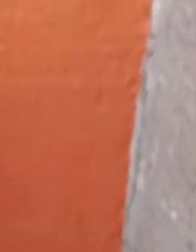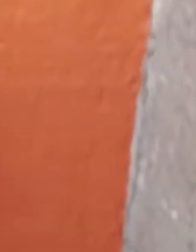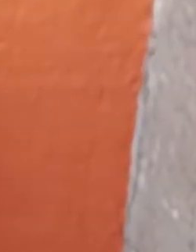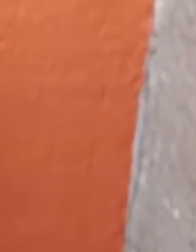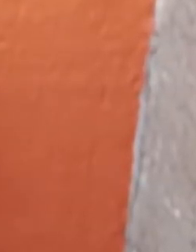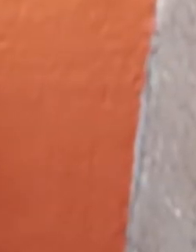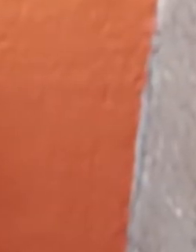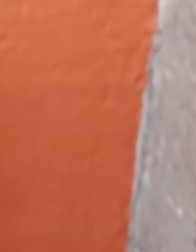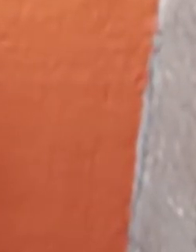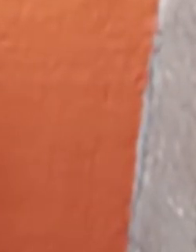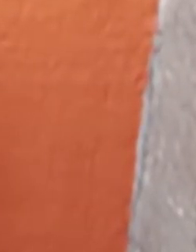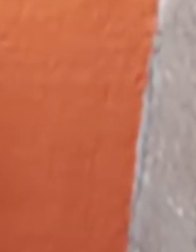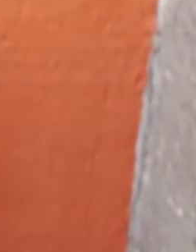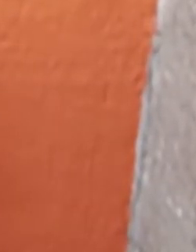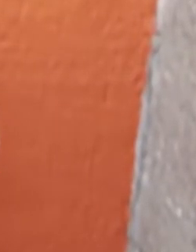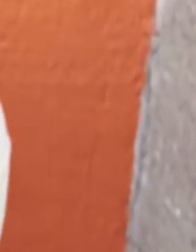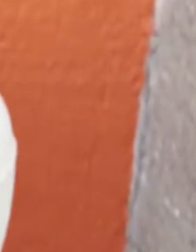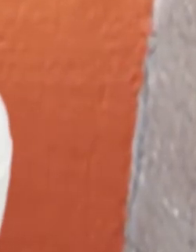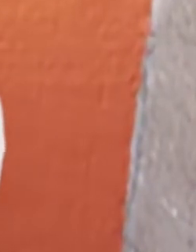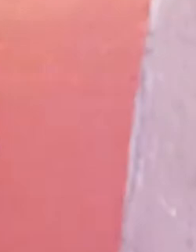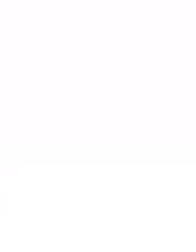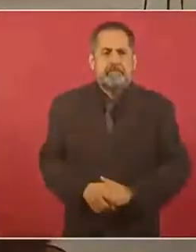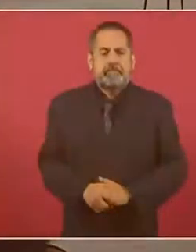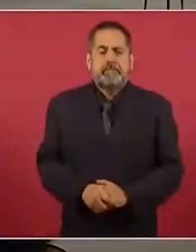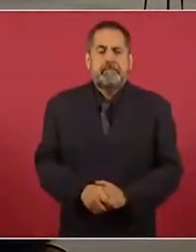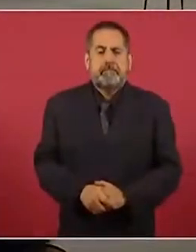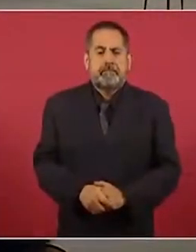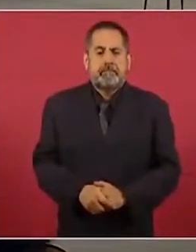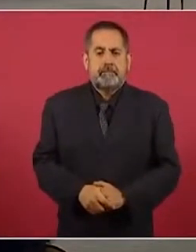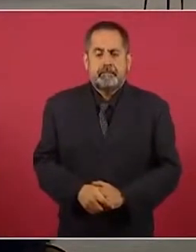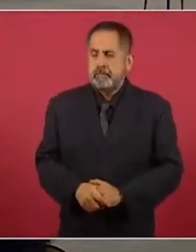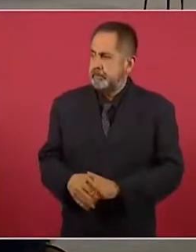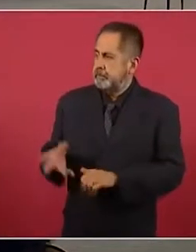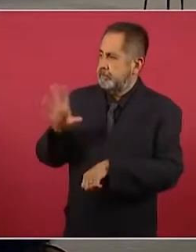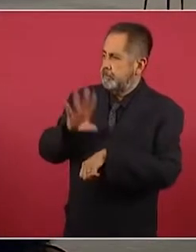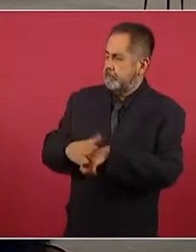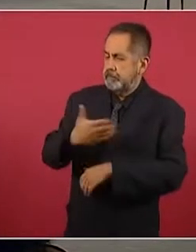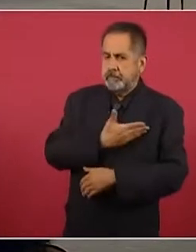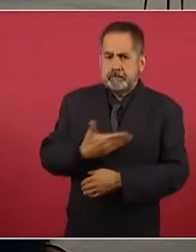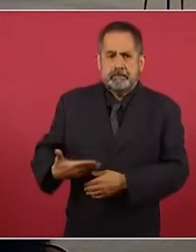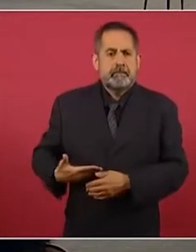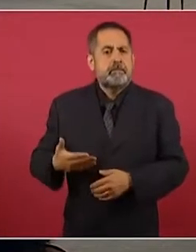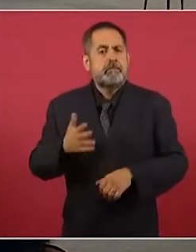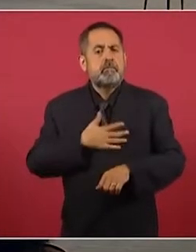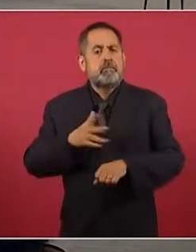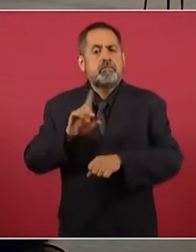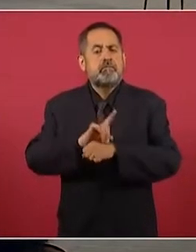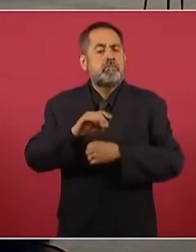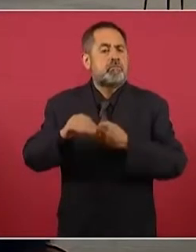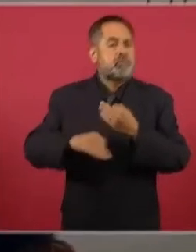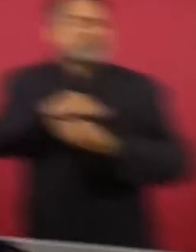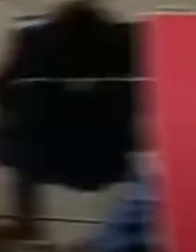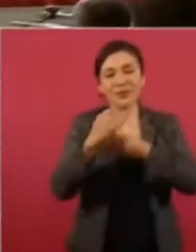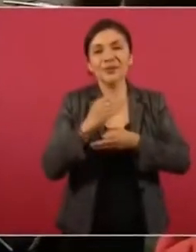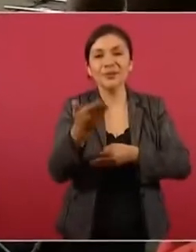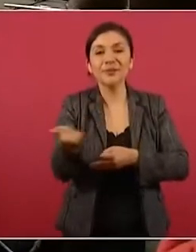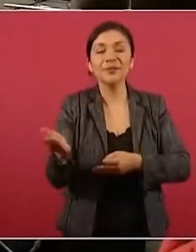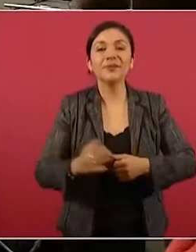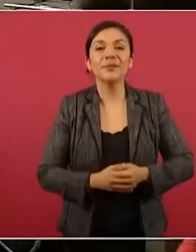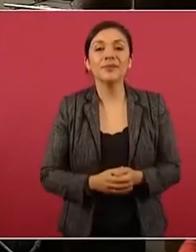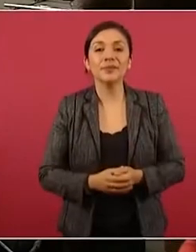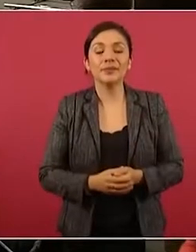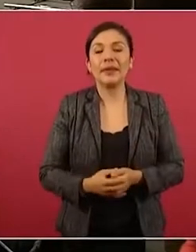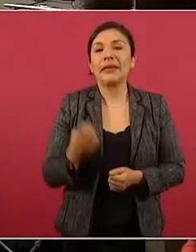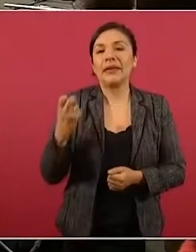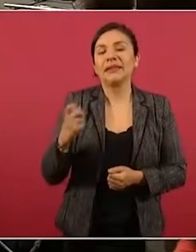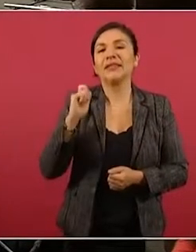Hola amigos, soy Elizabeth García Vilchis. Con su permiso, señor presidente, buenos días a todas y a todos. Este es el